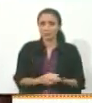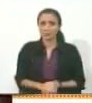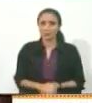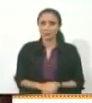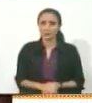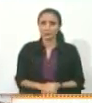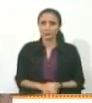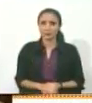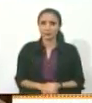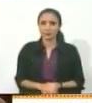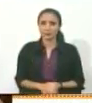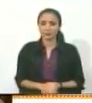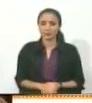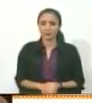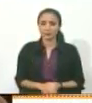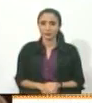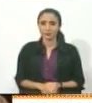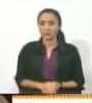¿Verdad? The Furrial Times.